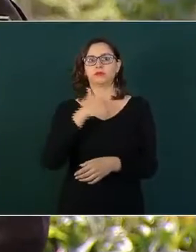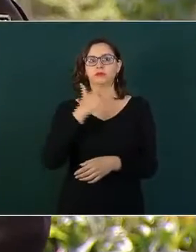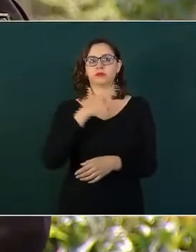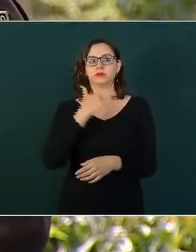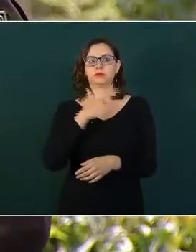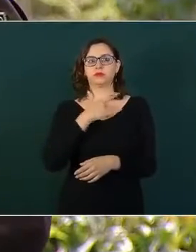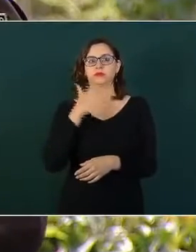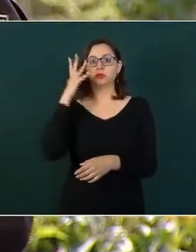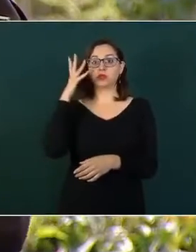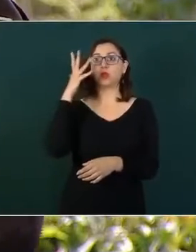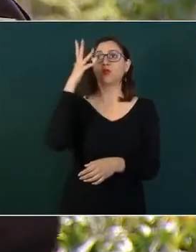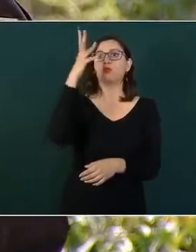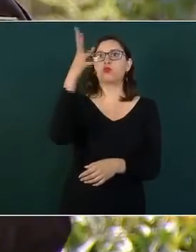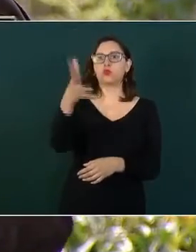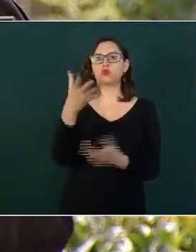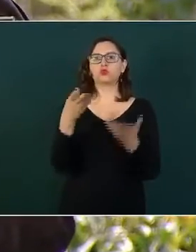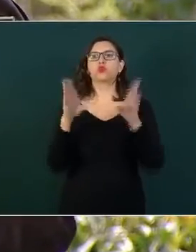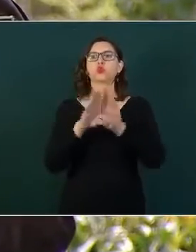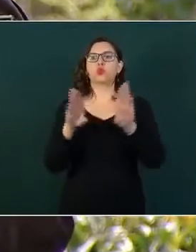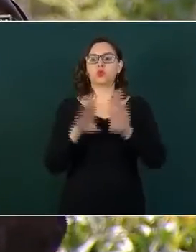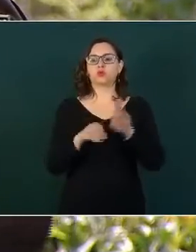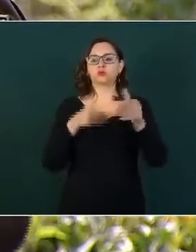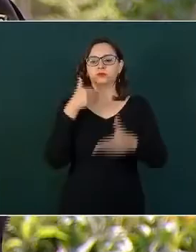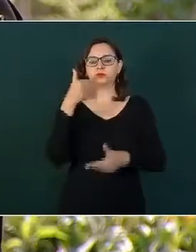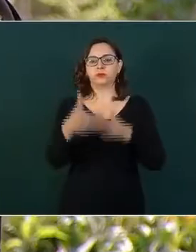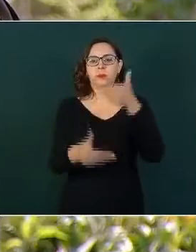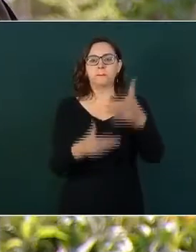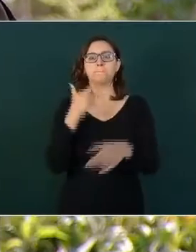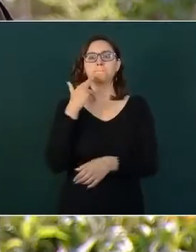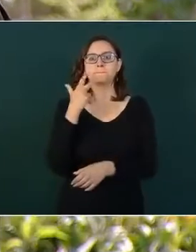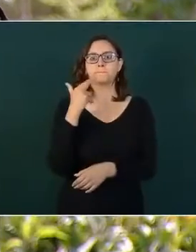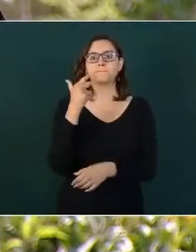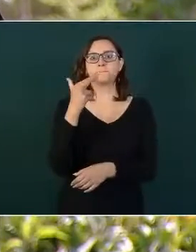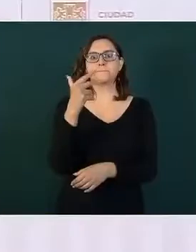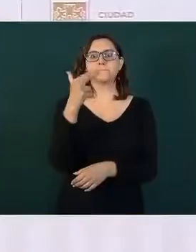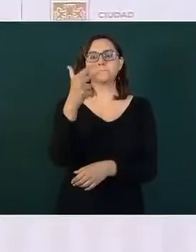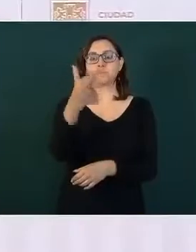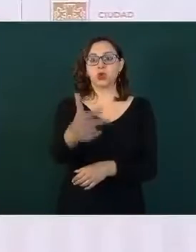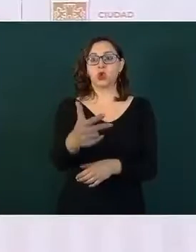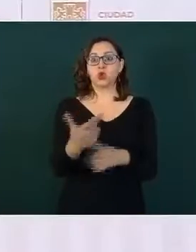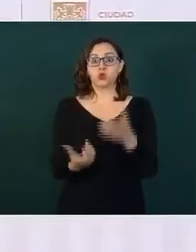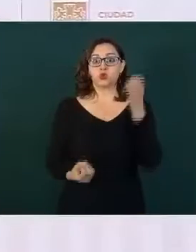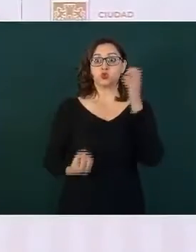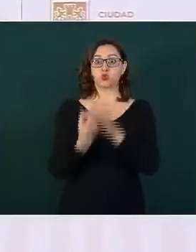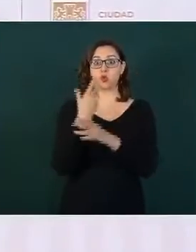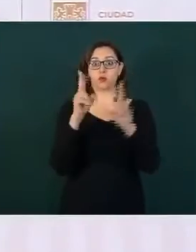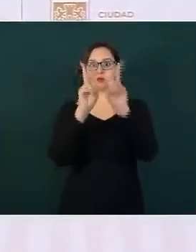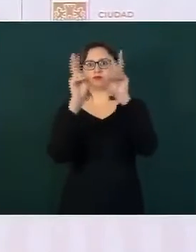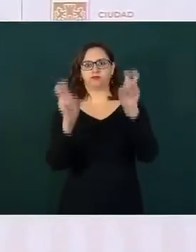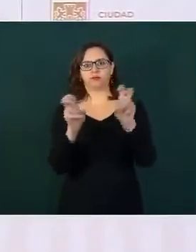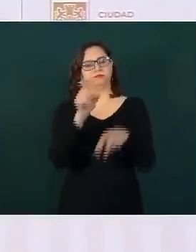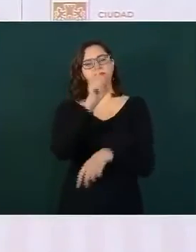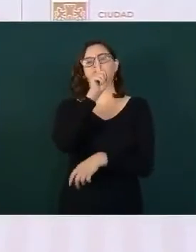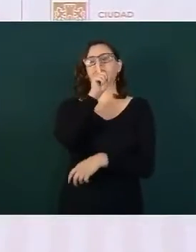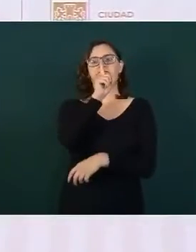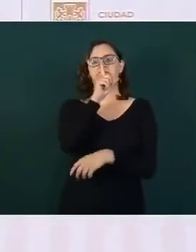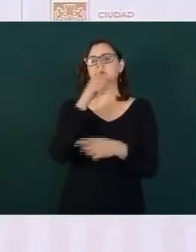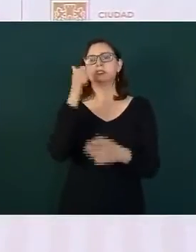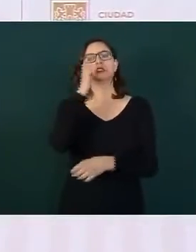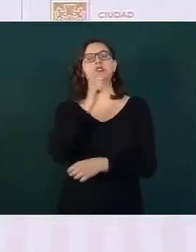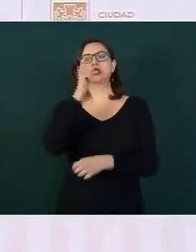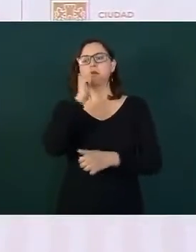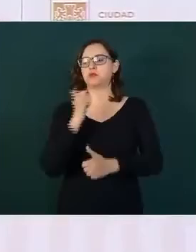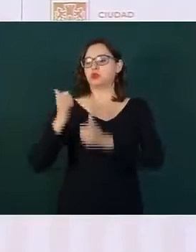a través de los procesos de mejora. Esto no es algo nuevo. Las Fuerzas Armadas de Tierra y